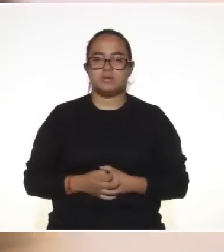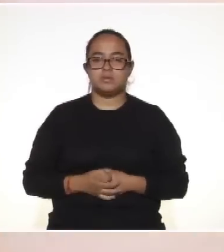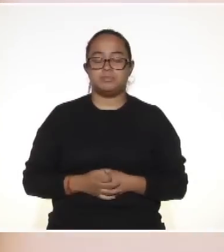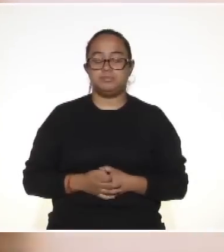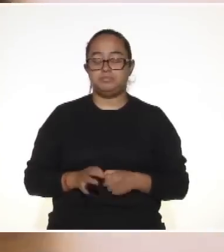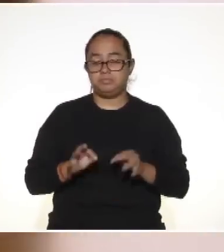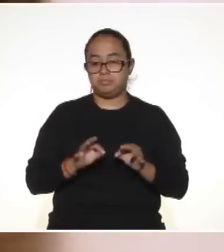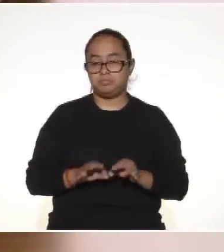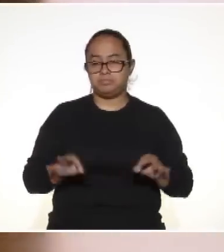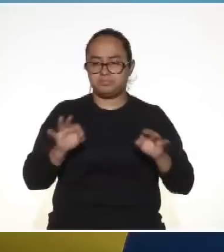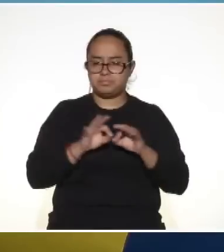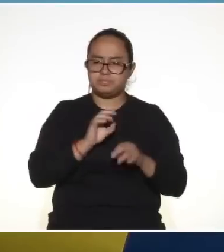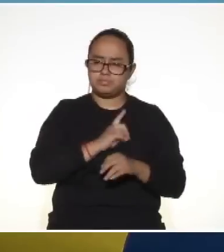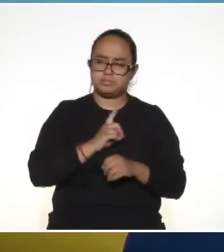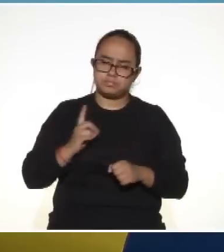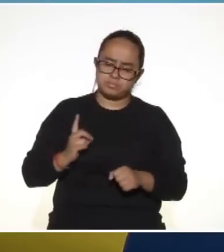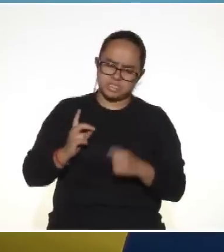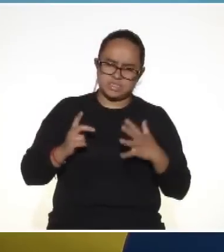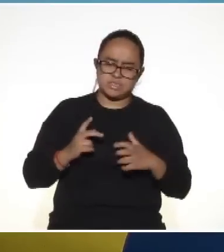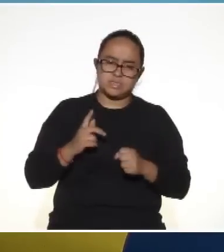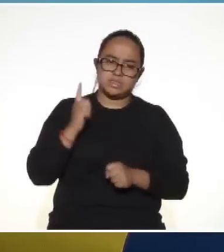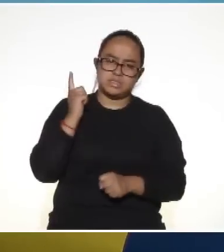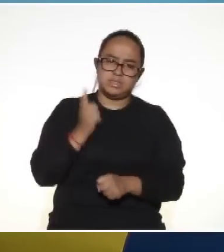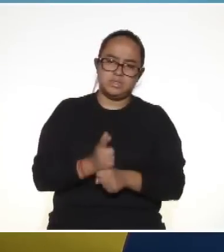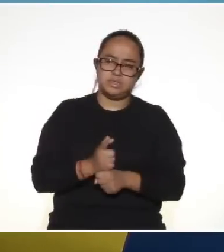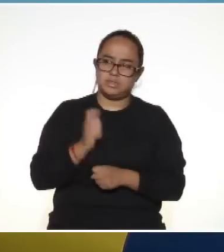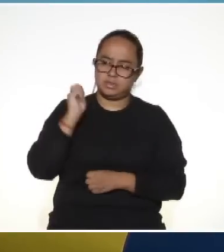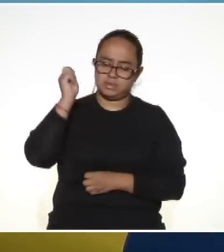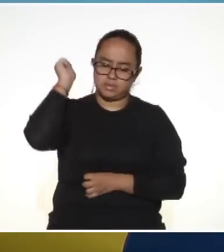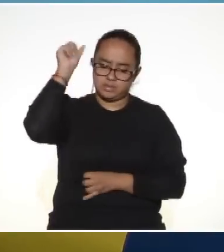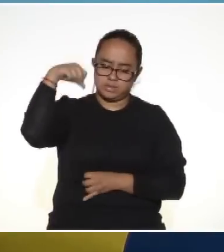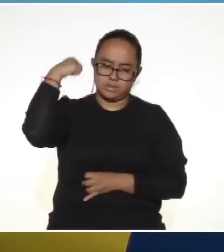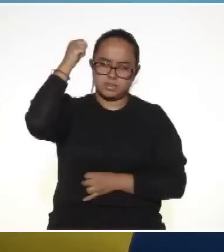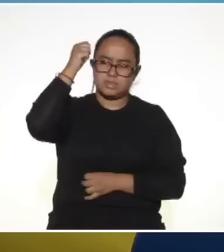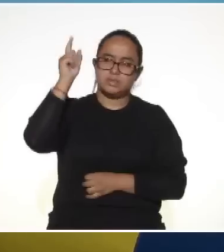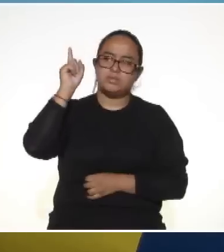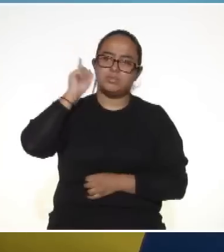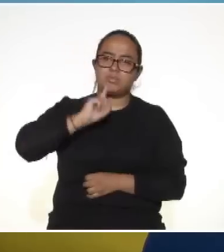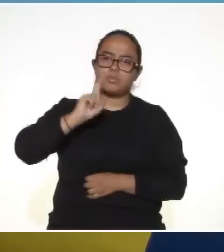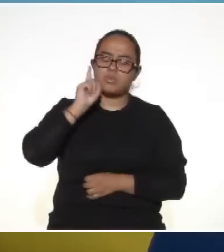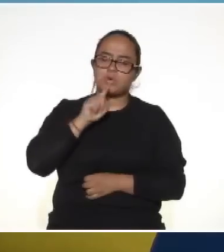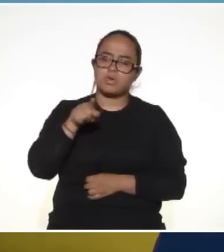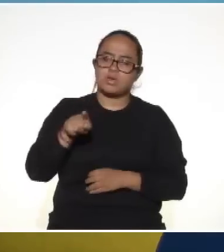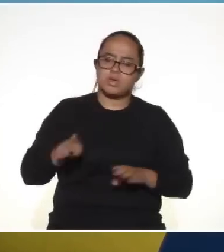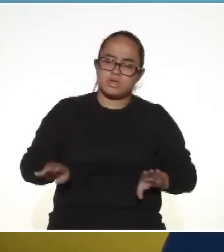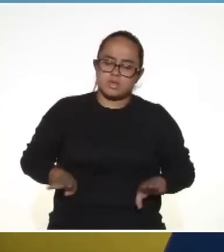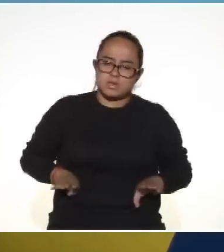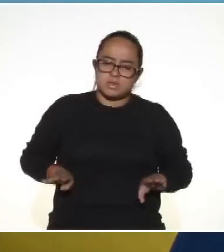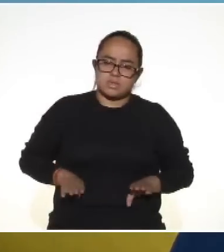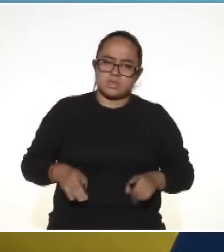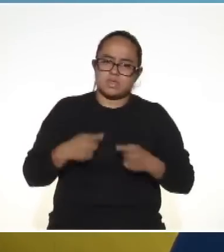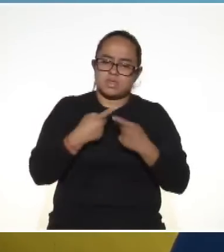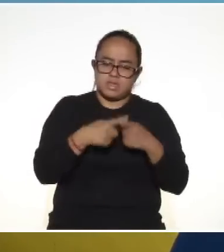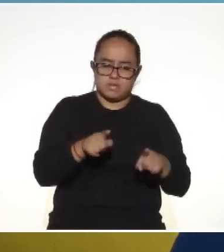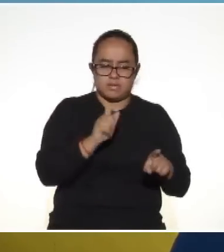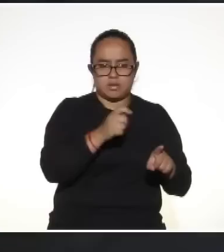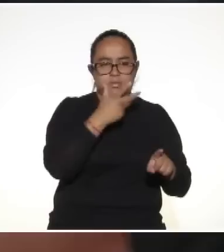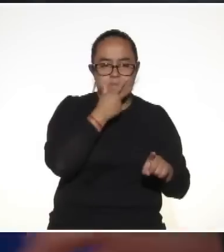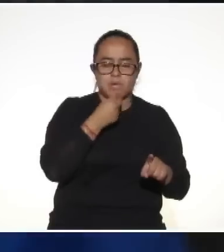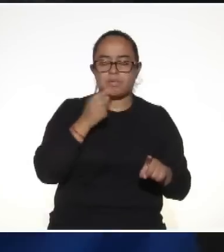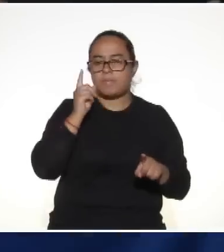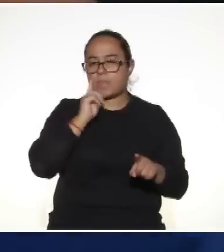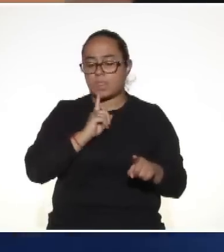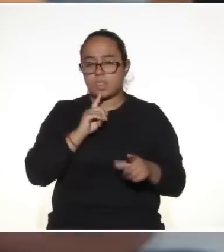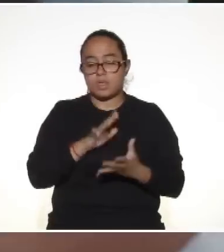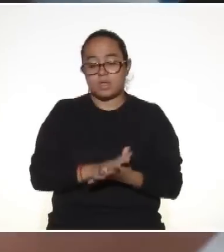Es importante identificar que la manifestación del autismo en mujeres tiene características diferentes a las de los hombres y